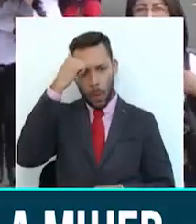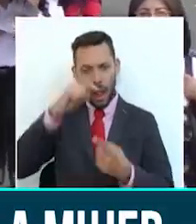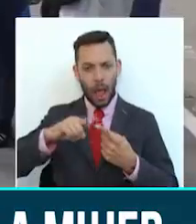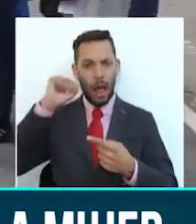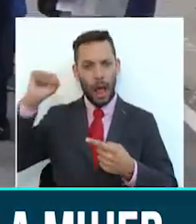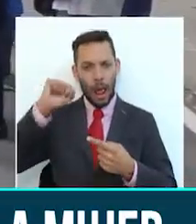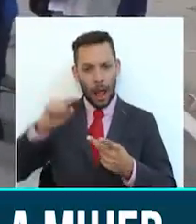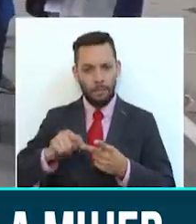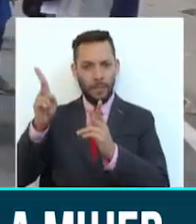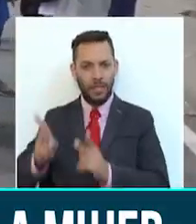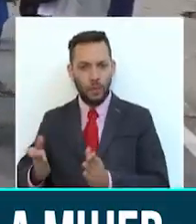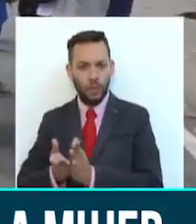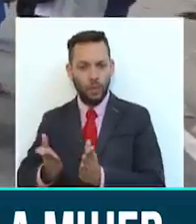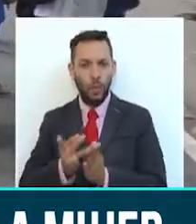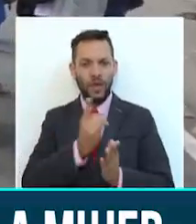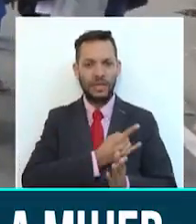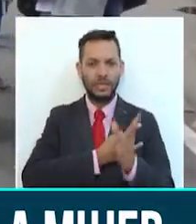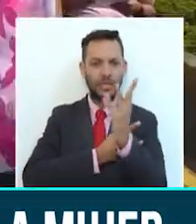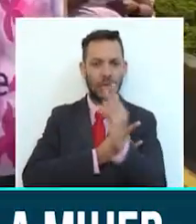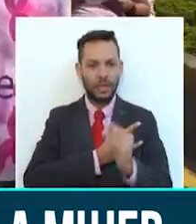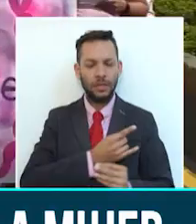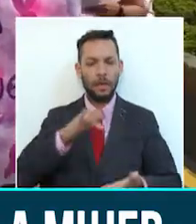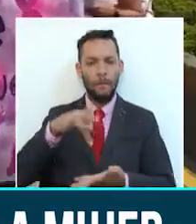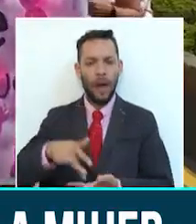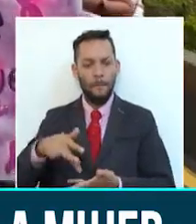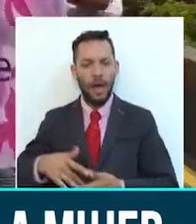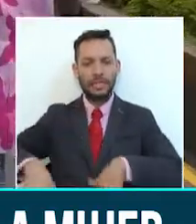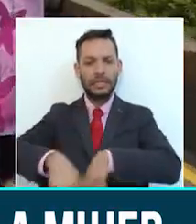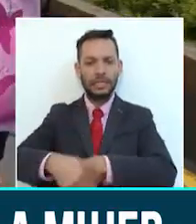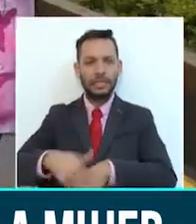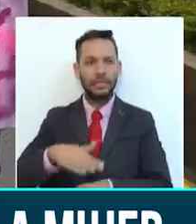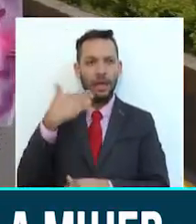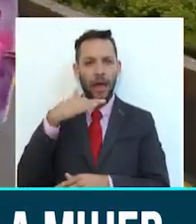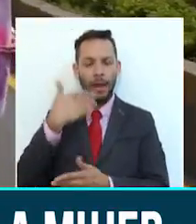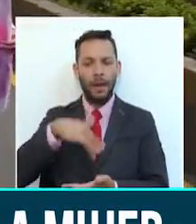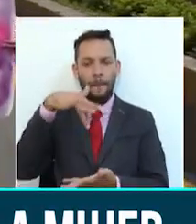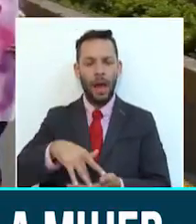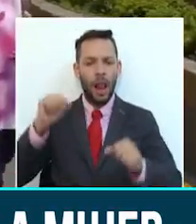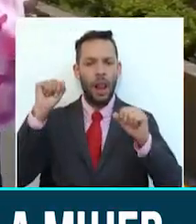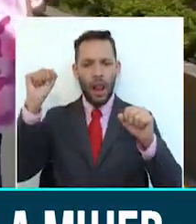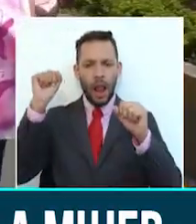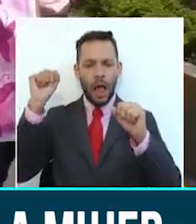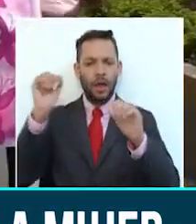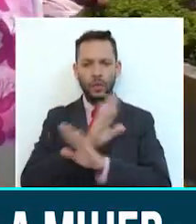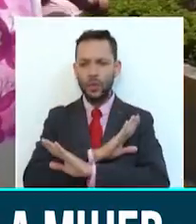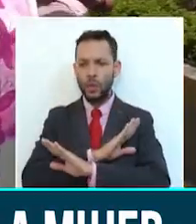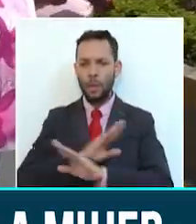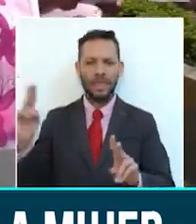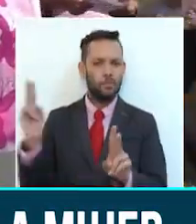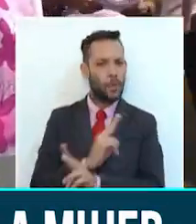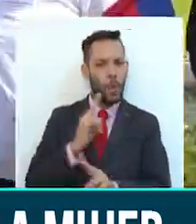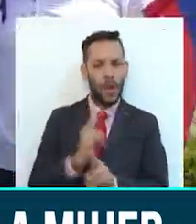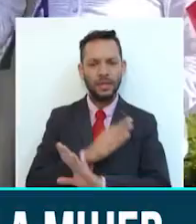y estudiantes de la Universidad del Quindío se movilizó por las principales calles de Armenia para protestar contra la violencia hacia la